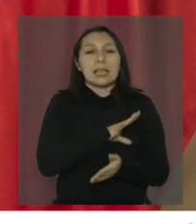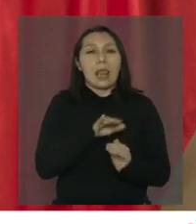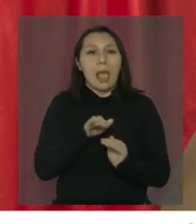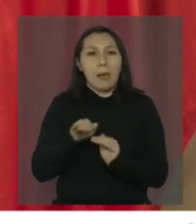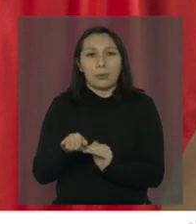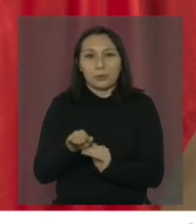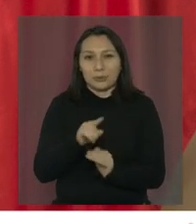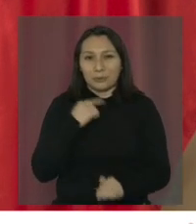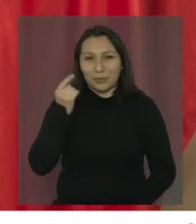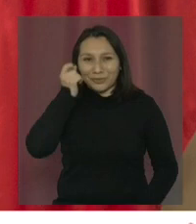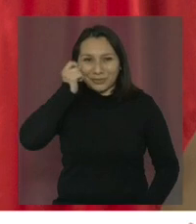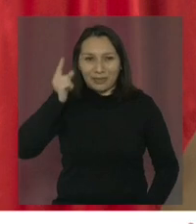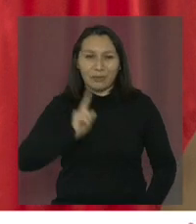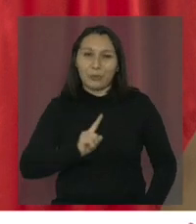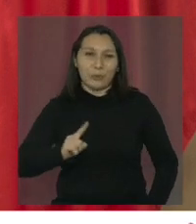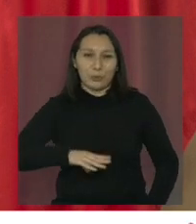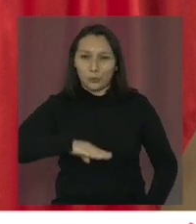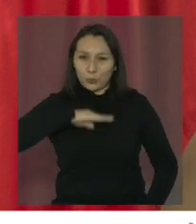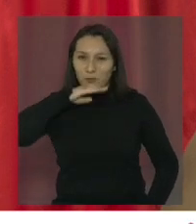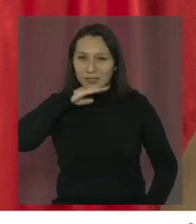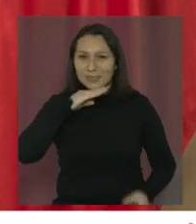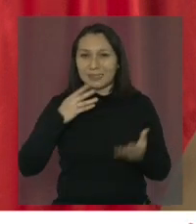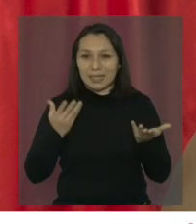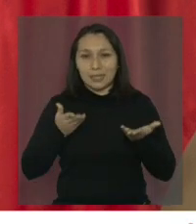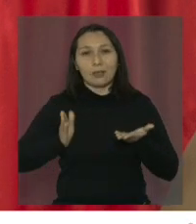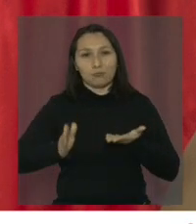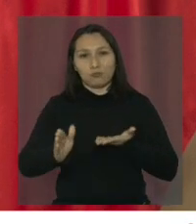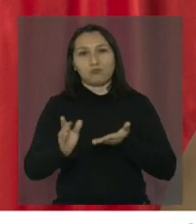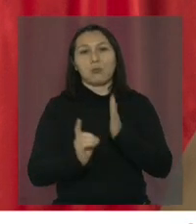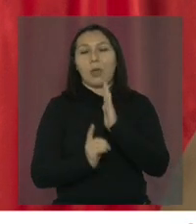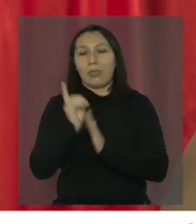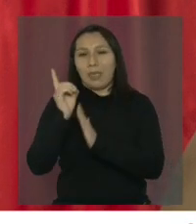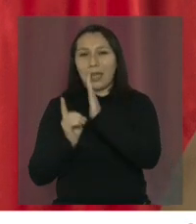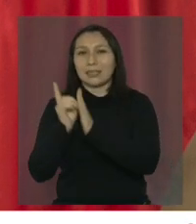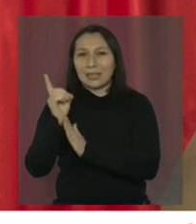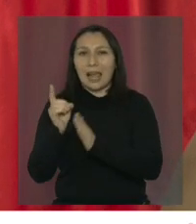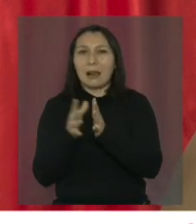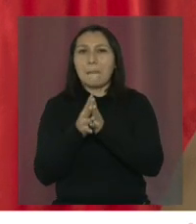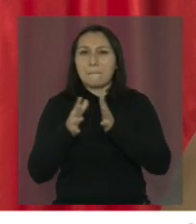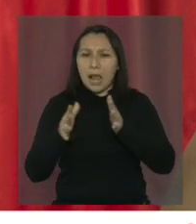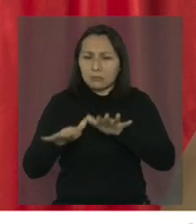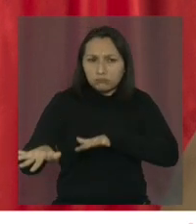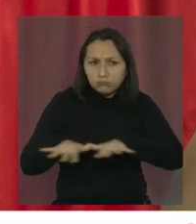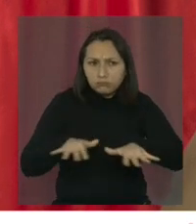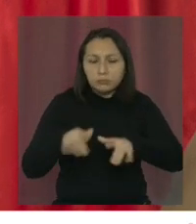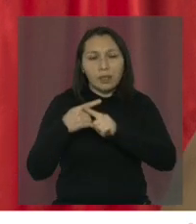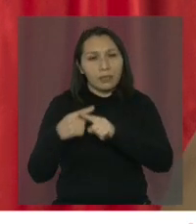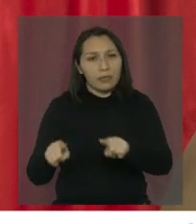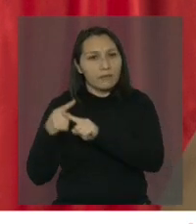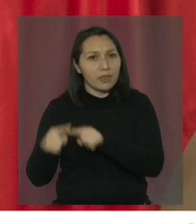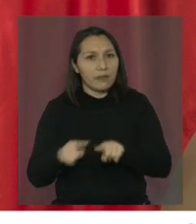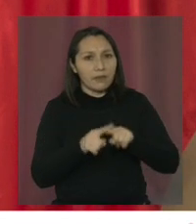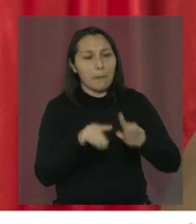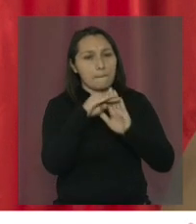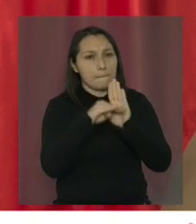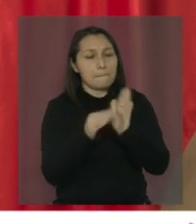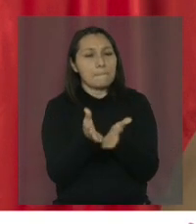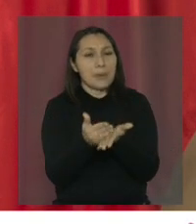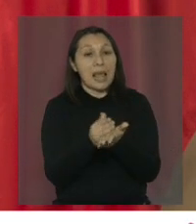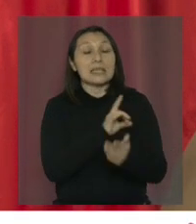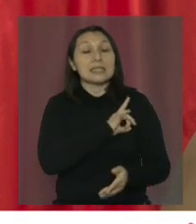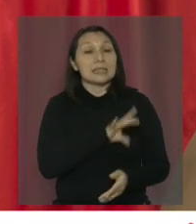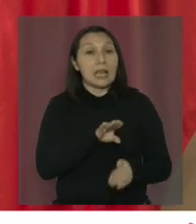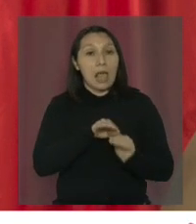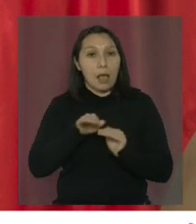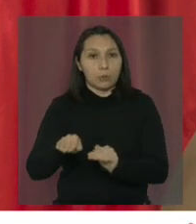sabemos que no es suficiente que tenemos que seguir desarrollando con mayor intensidad los distintos planes que tenemos el plan chile